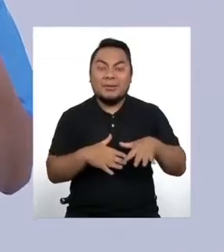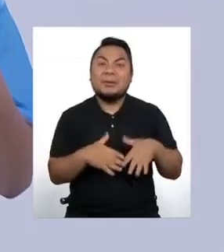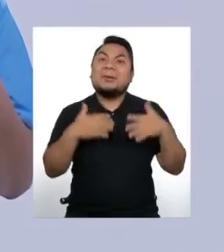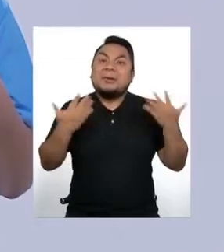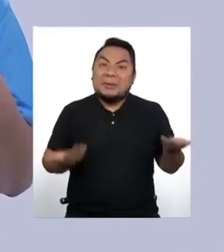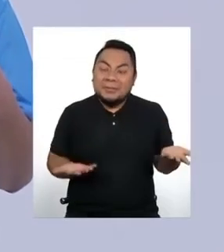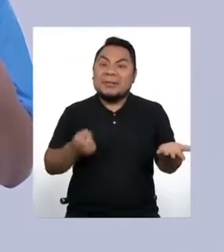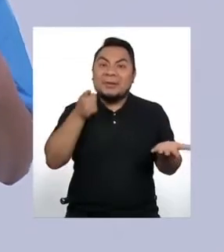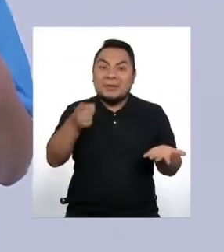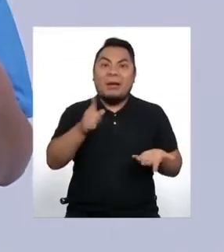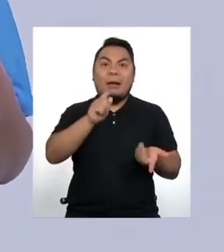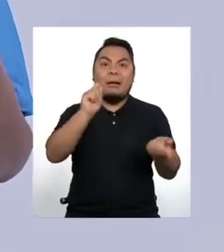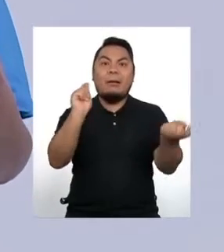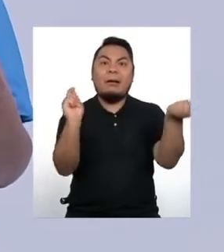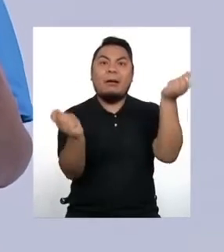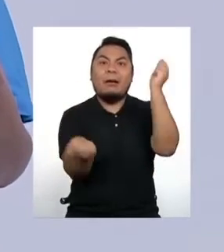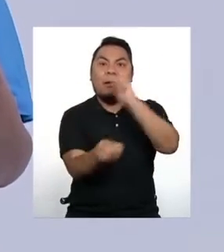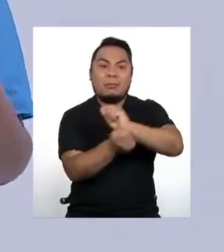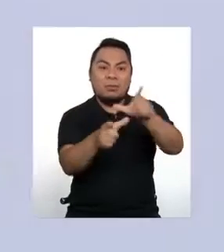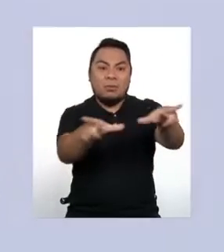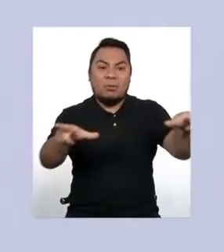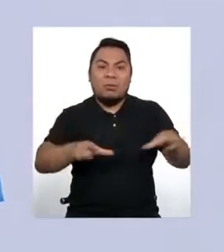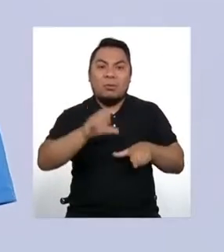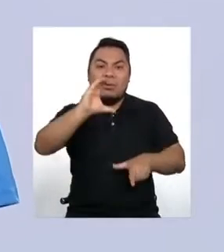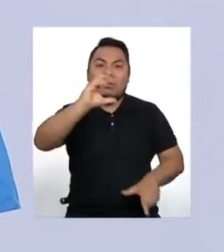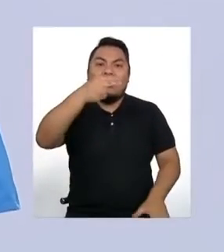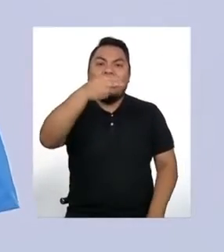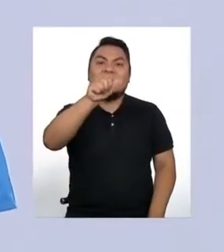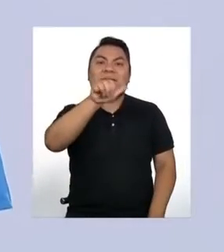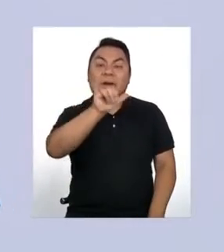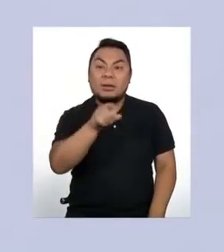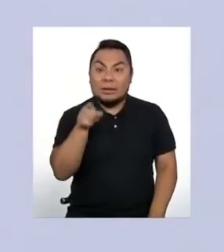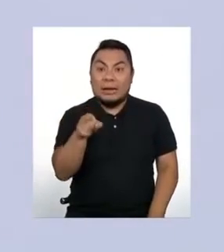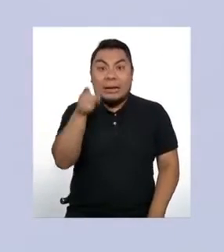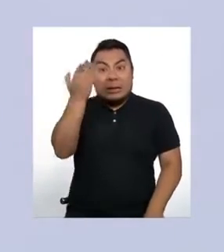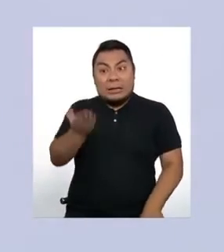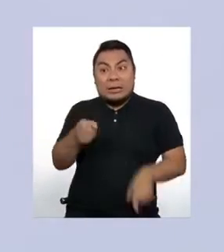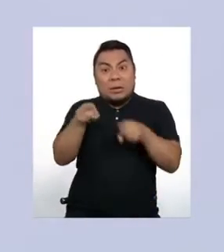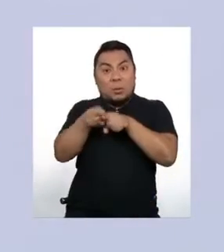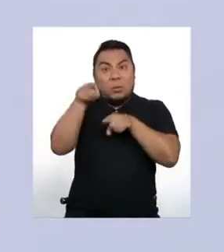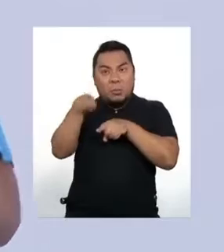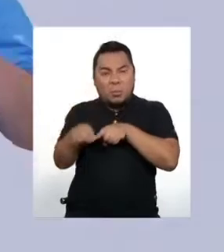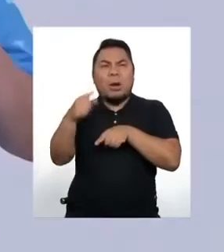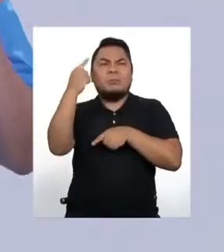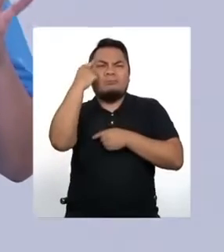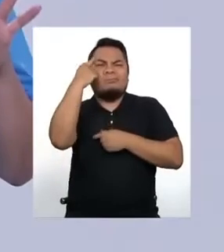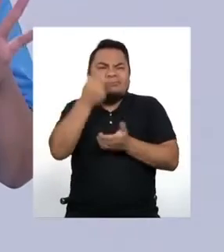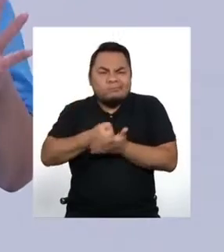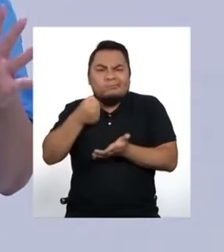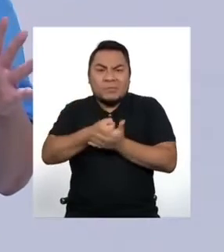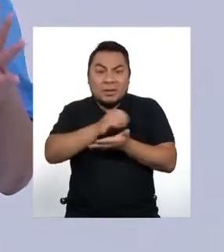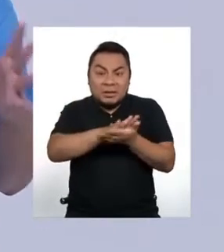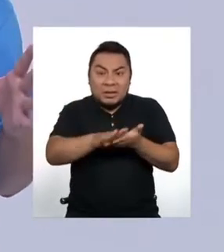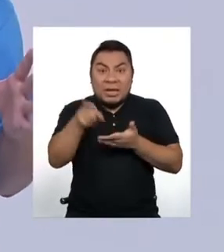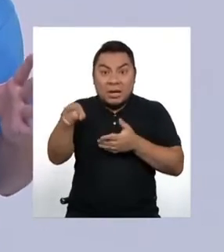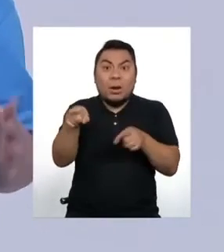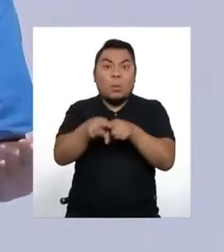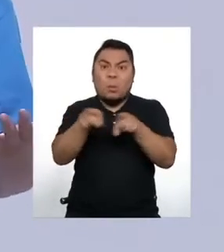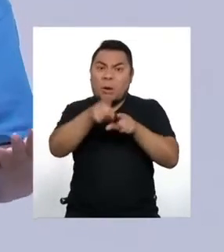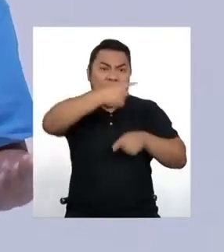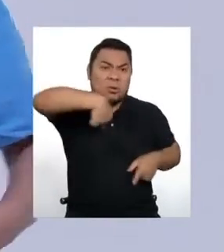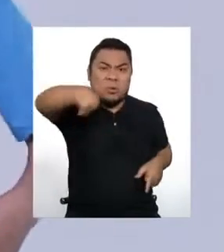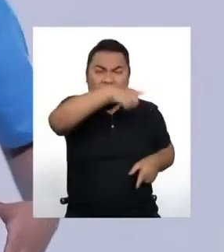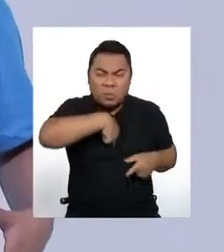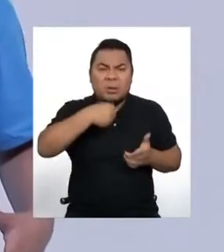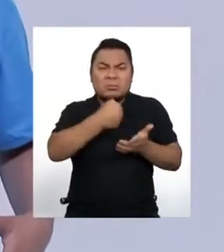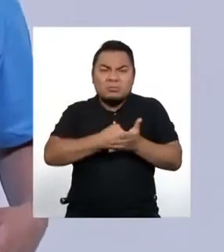Colócate frente a tu niña o niño, muéstrale las cajas y dale el tiempo necesario para que intente cogerlas por